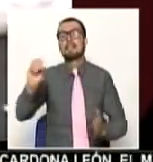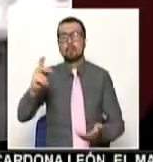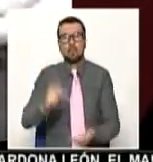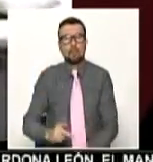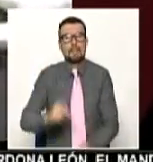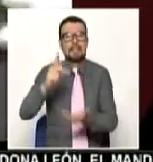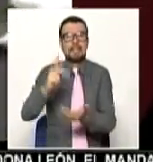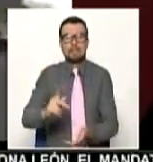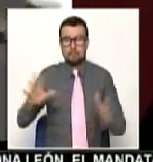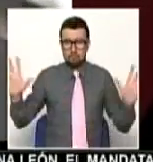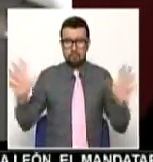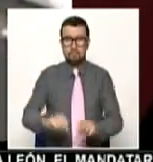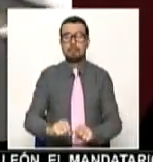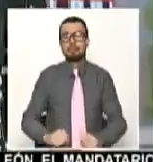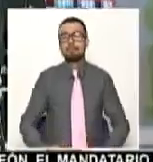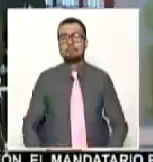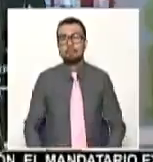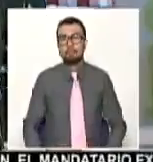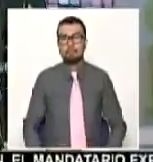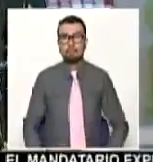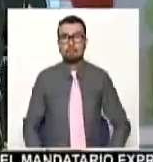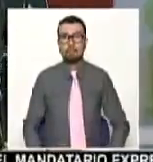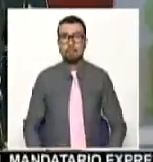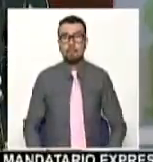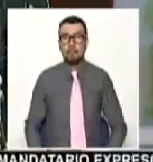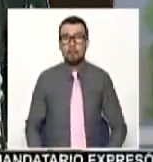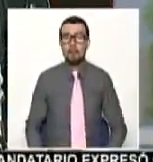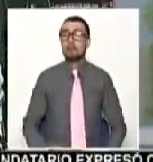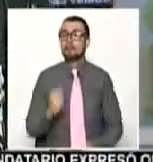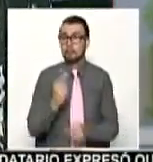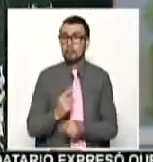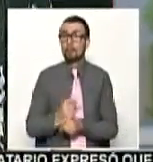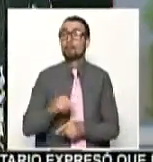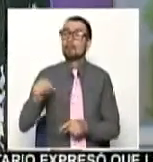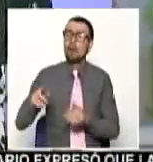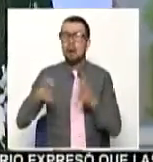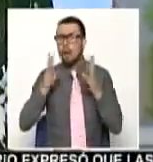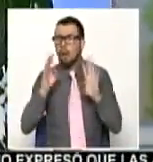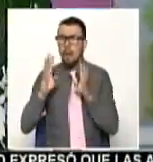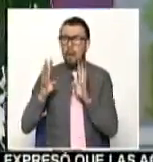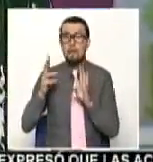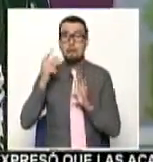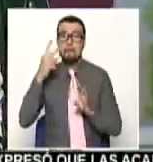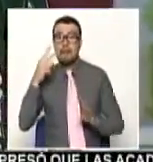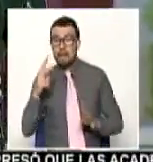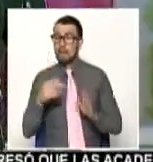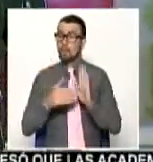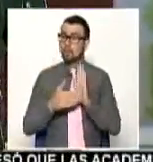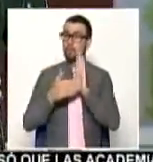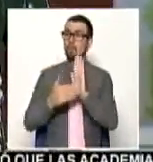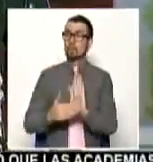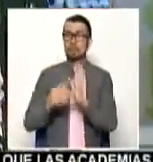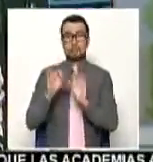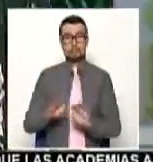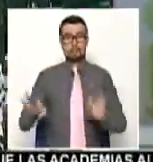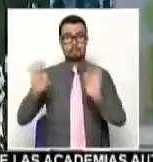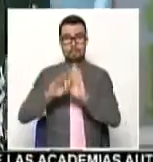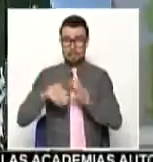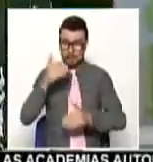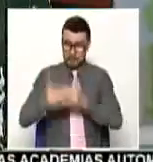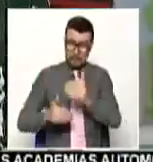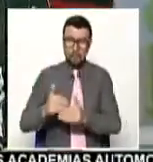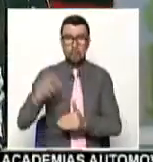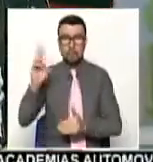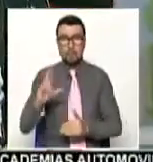incautados por la Policía Metropolitana de Pereira. Se cumplió hoy el conversatorio Pereira como protagonista del desarrollo de Risaralda,